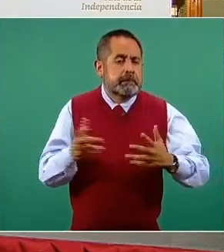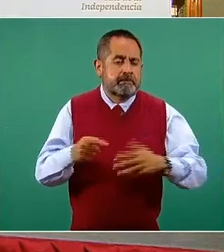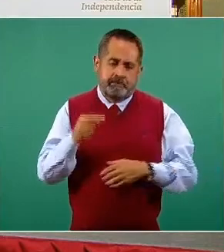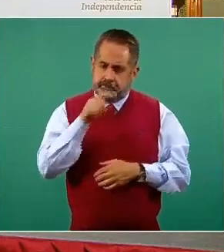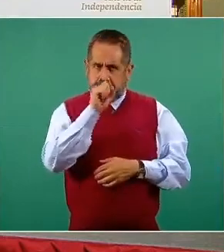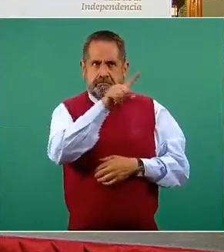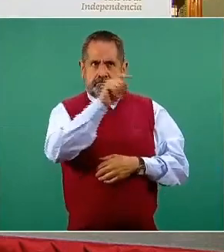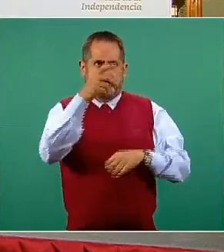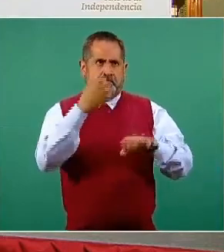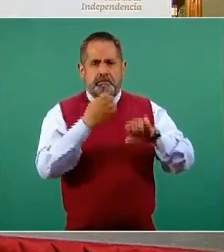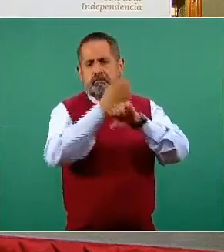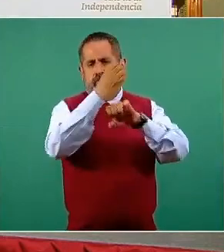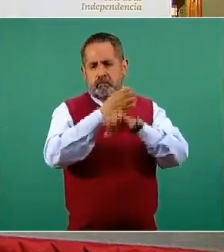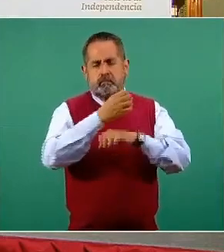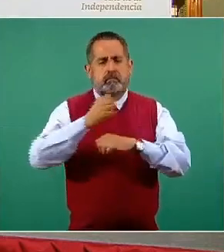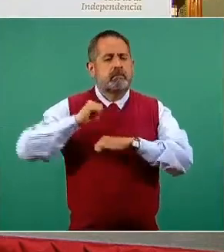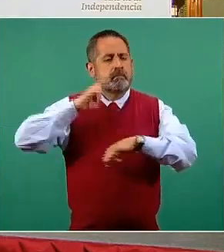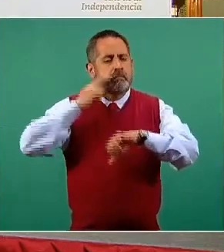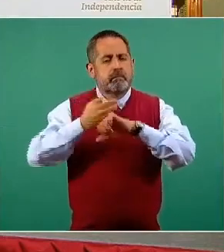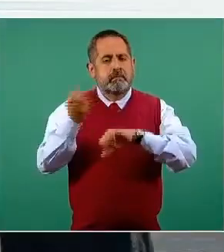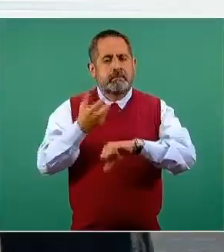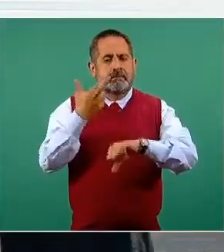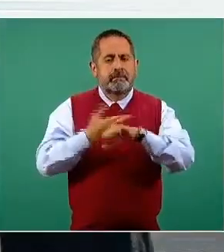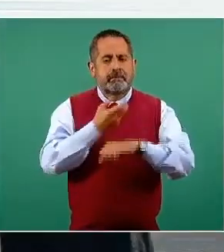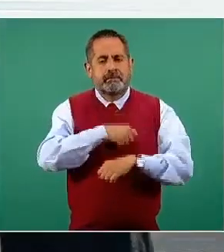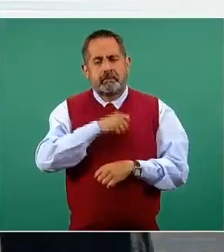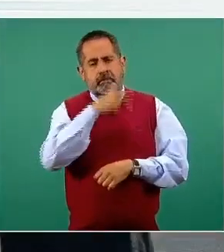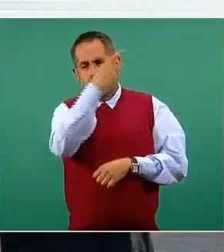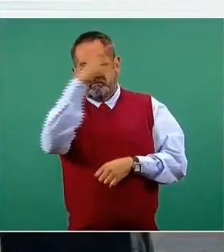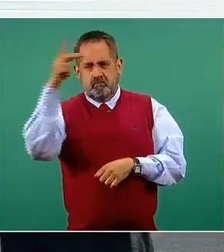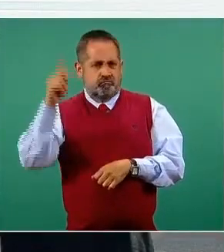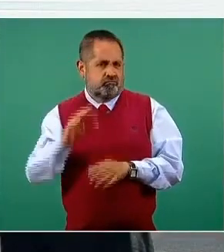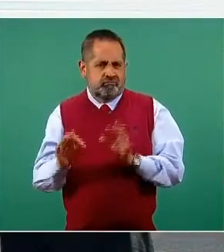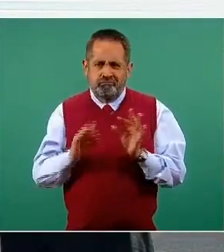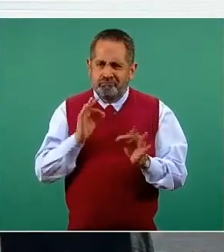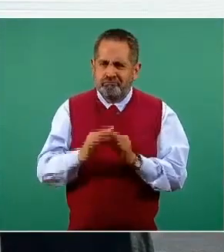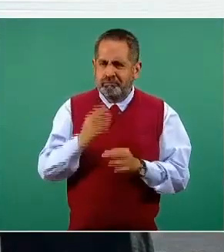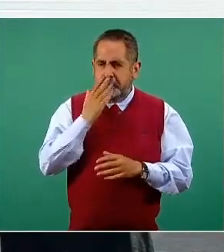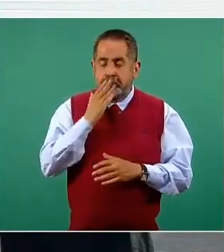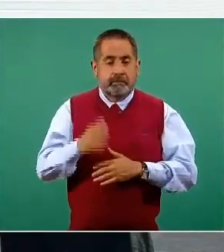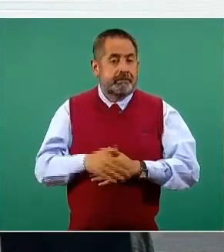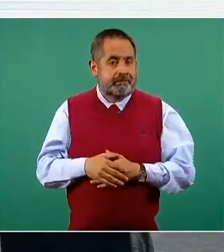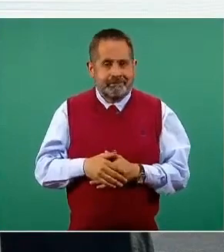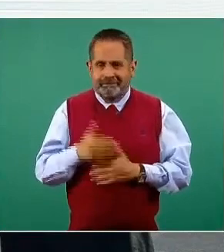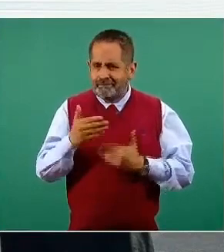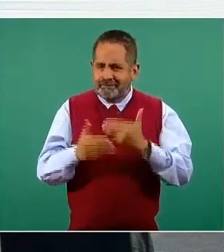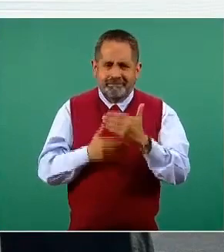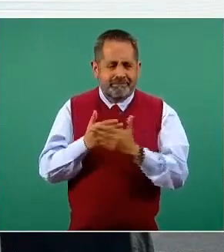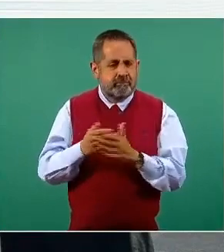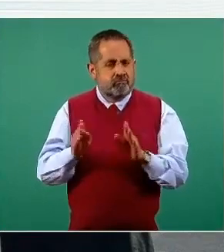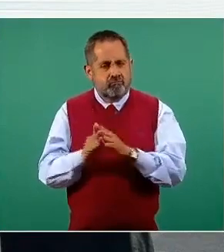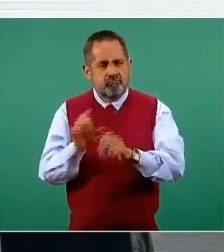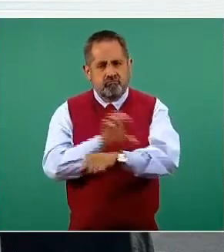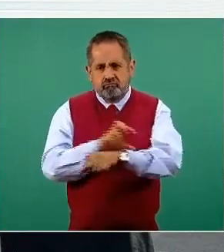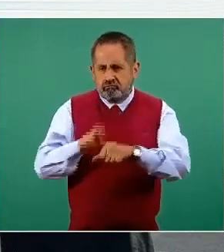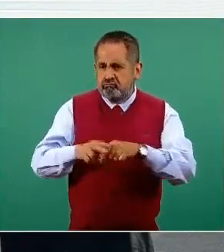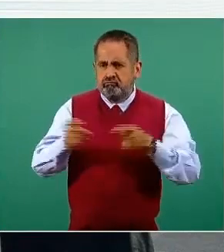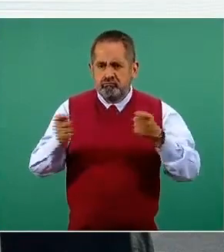los gobiernos estatales, de las secretarías estatales de salud, y donde ha existido los mejores esquemas de